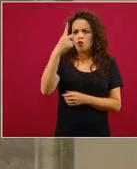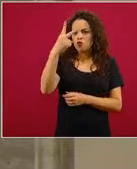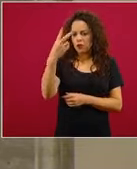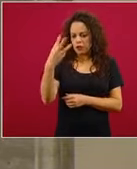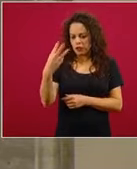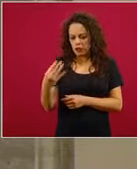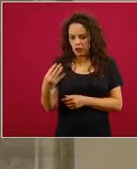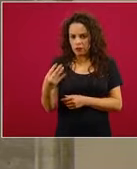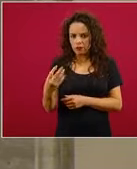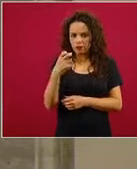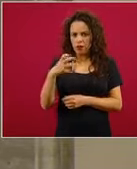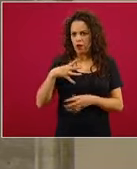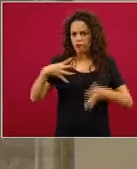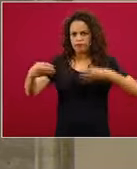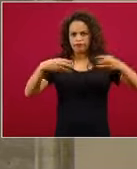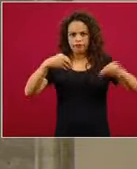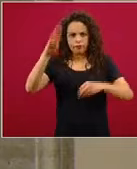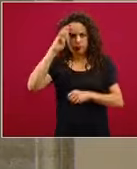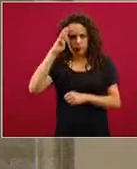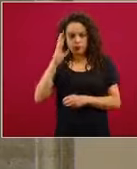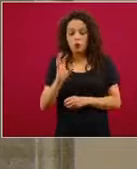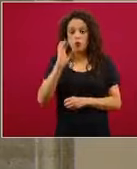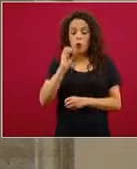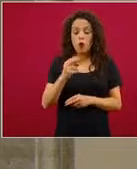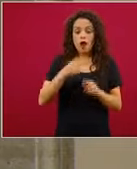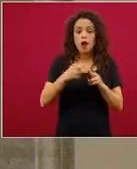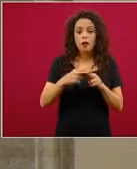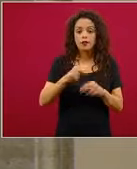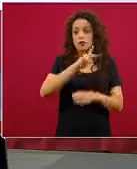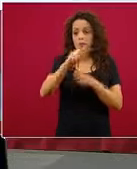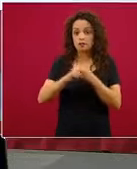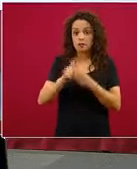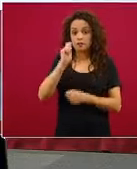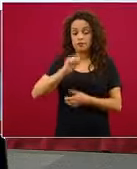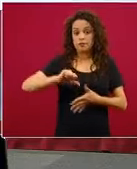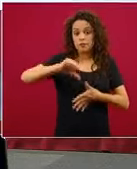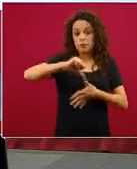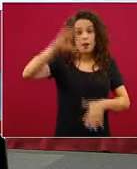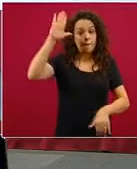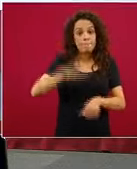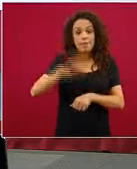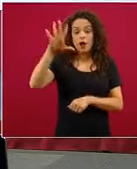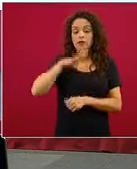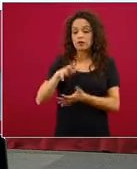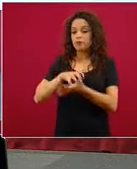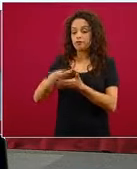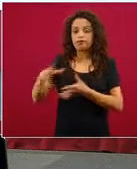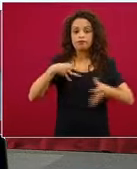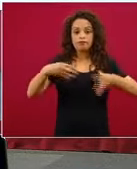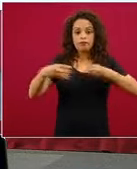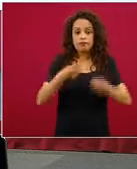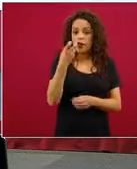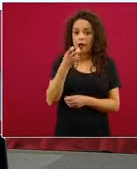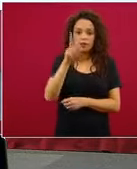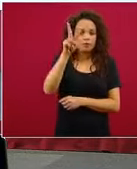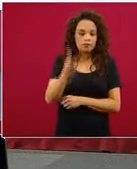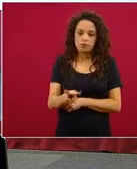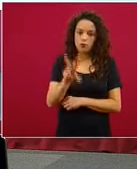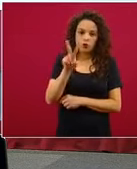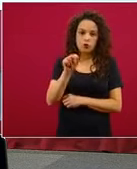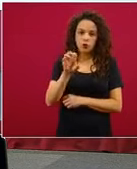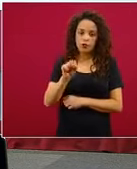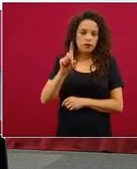transmisión, o que inclusive es de los países en Latinoamérica con la mayor transmisión, y eso no es cierto. Podemos ver en el